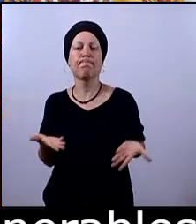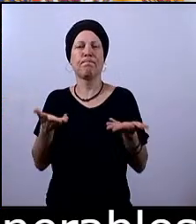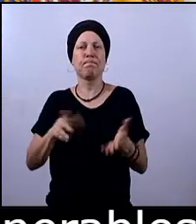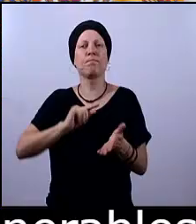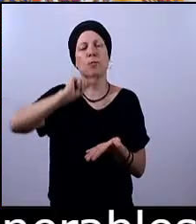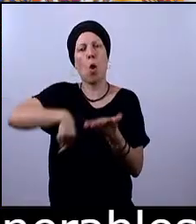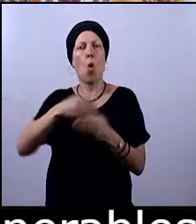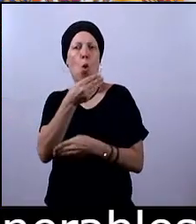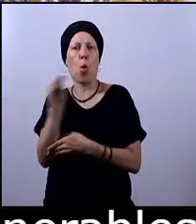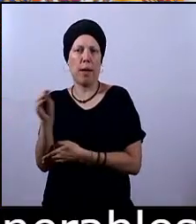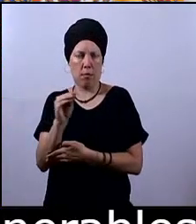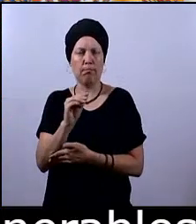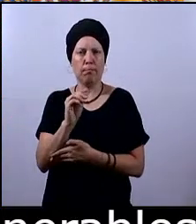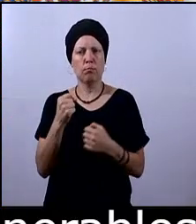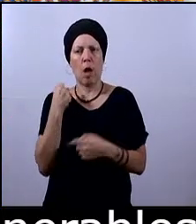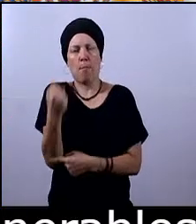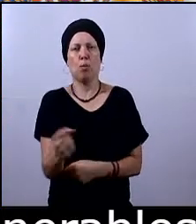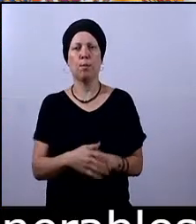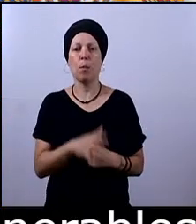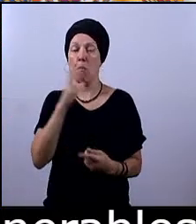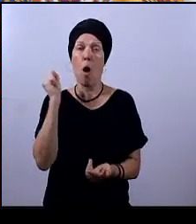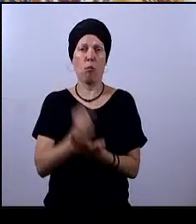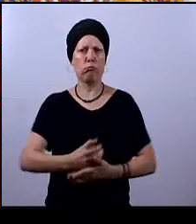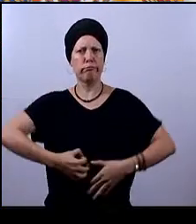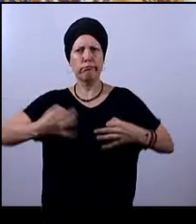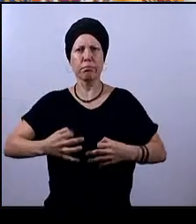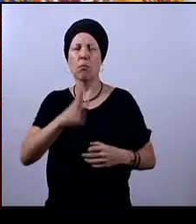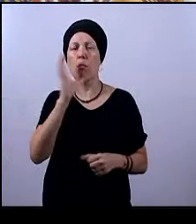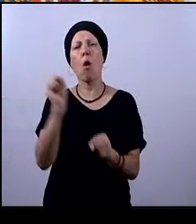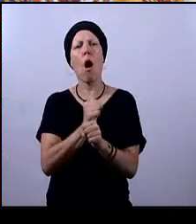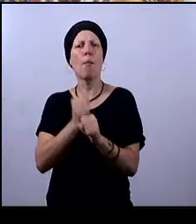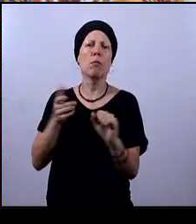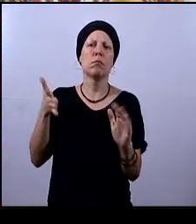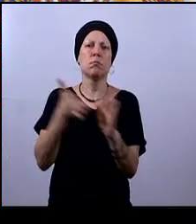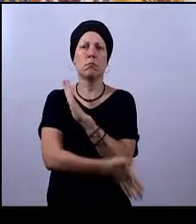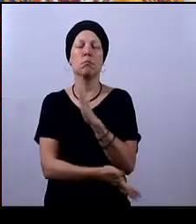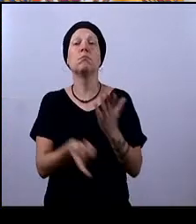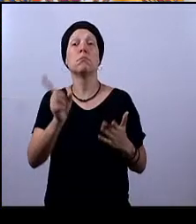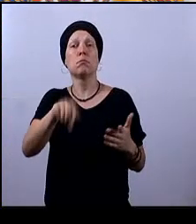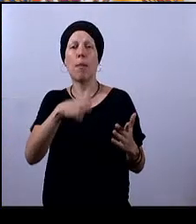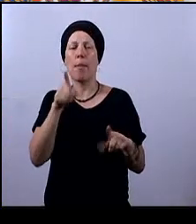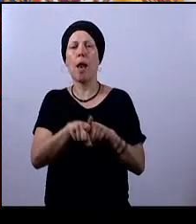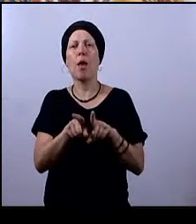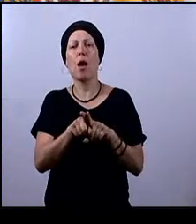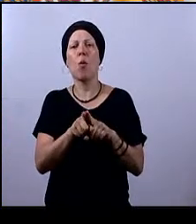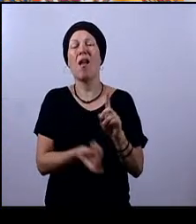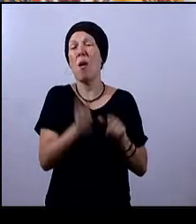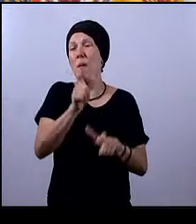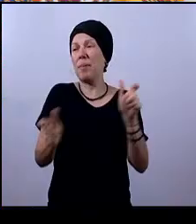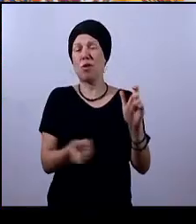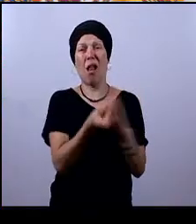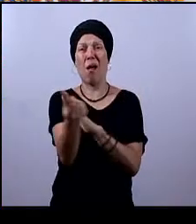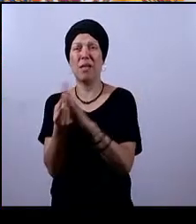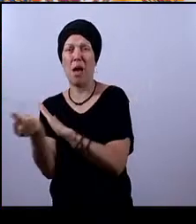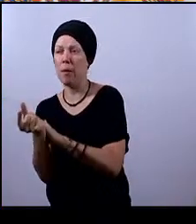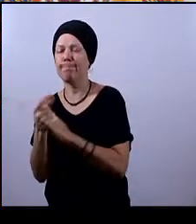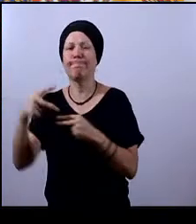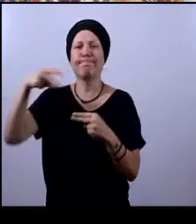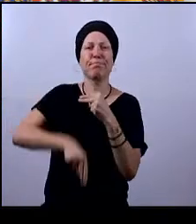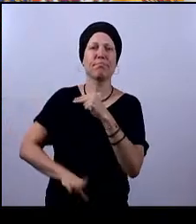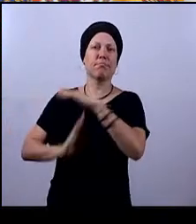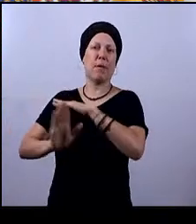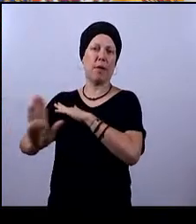contratación juvenil. Es una apuesta decidida por el empleo indefinido y por frenar el éxodo de talento joven